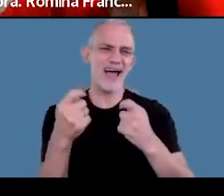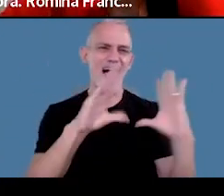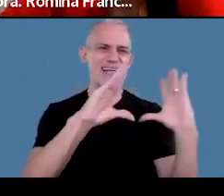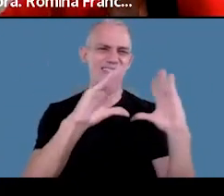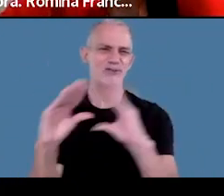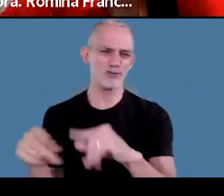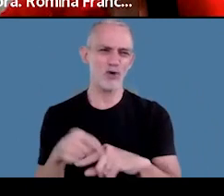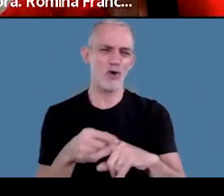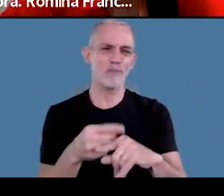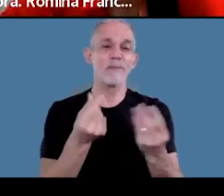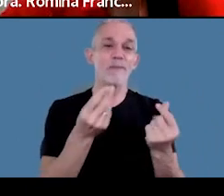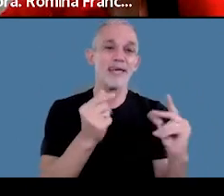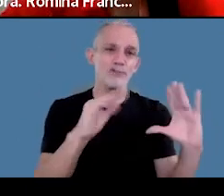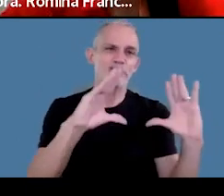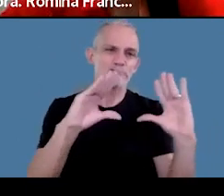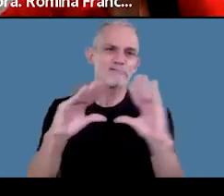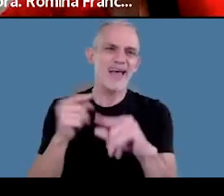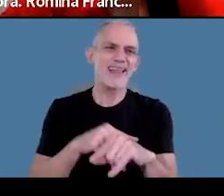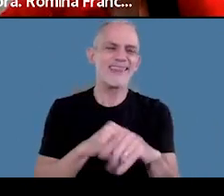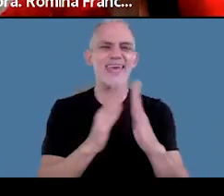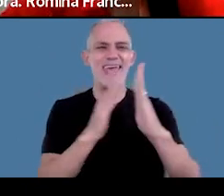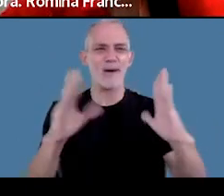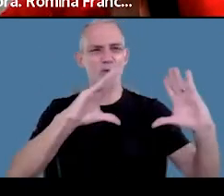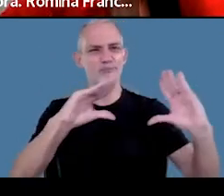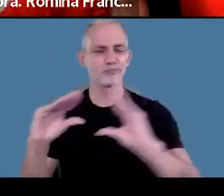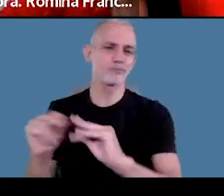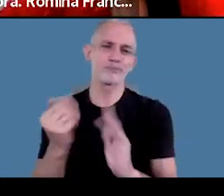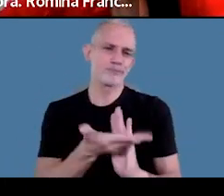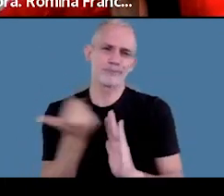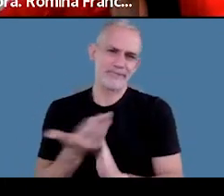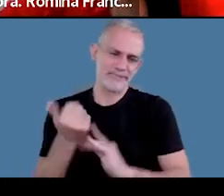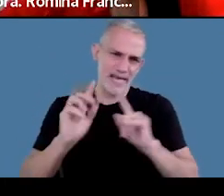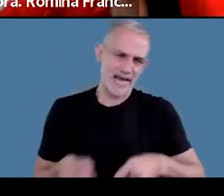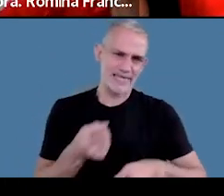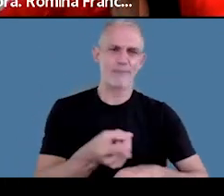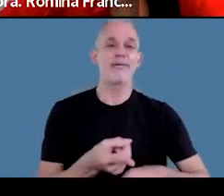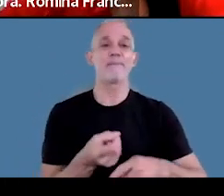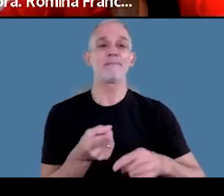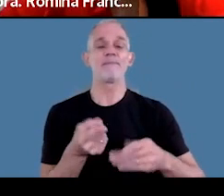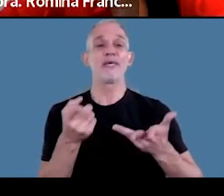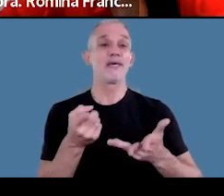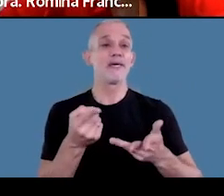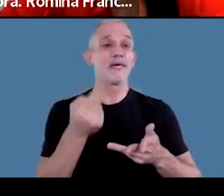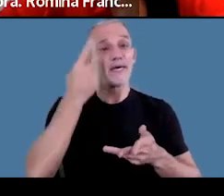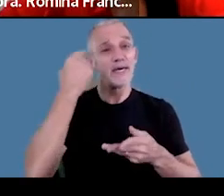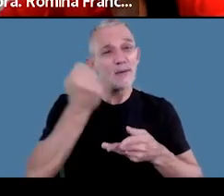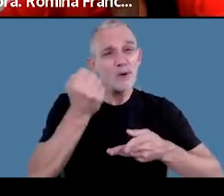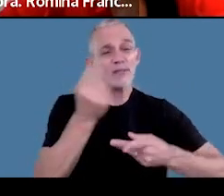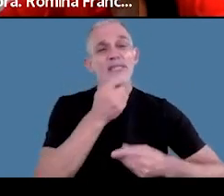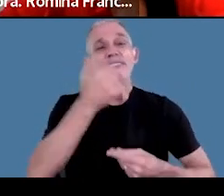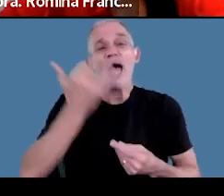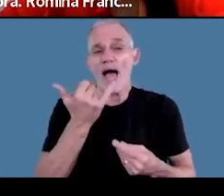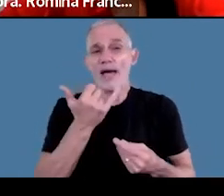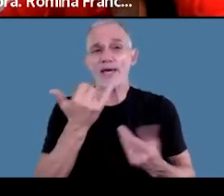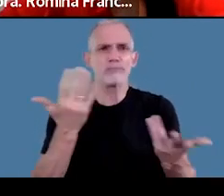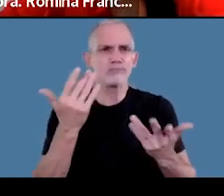esta depreciación, los tenemos que detraer, y tener en cuenta que cuando se encuentren también con